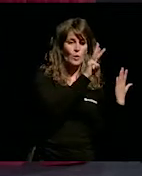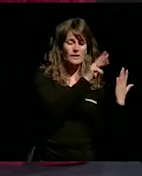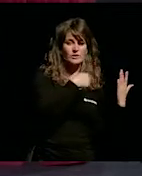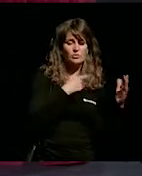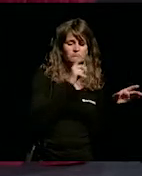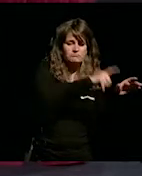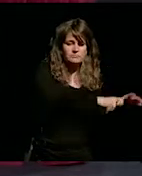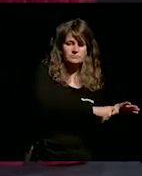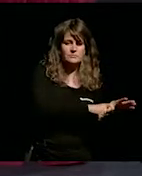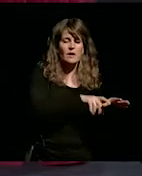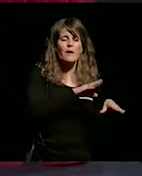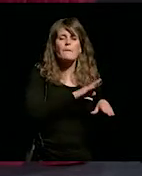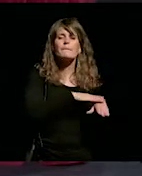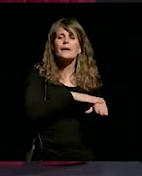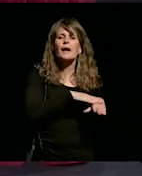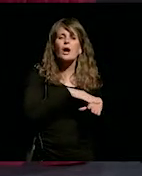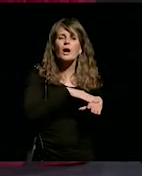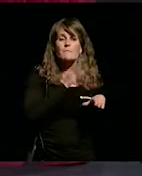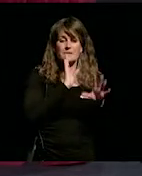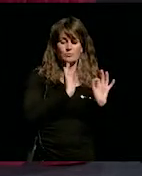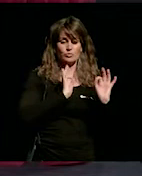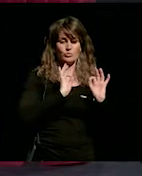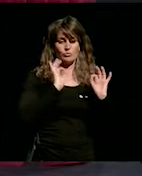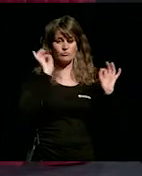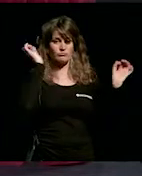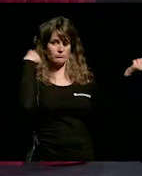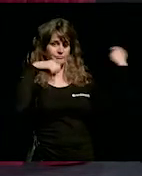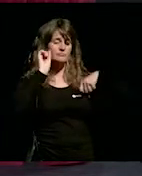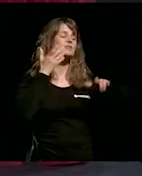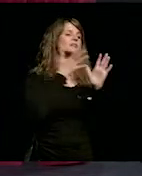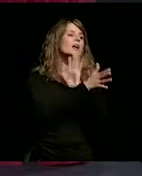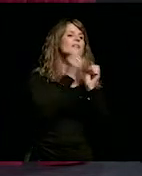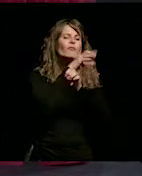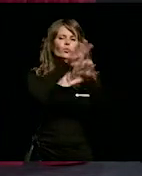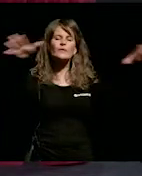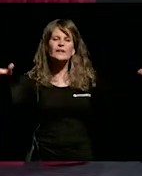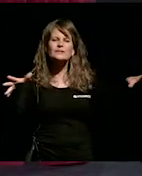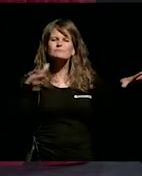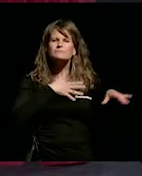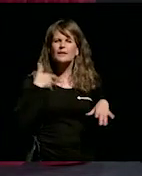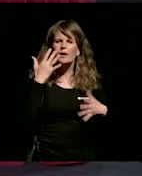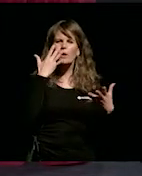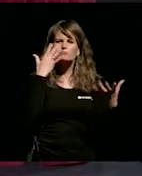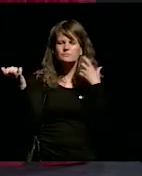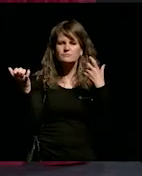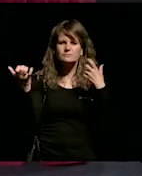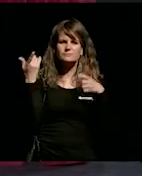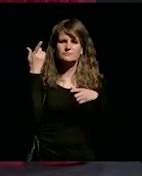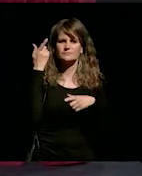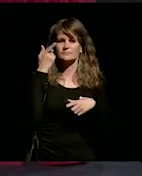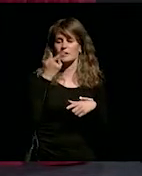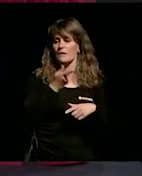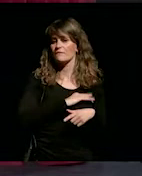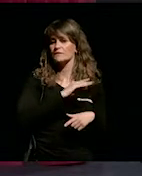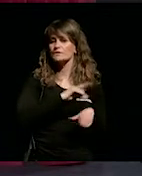sopesar para que esta obra se difundiera en Bristol. Quería impactar tanto como fuera posible a través de ese